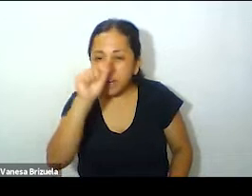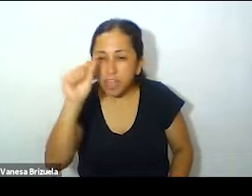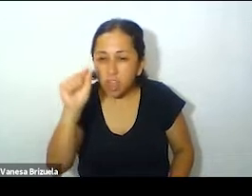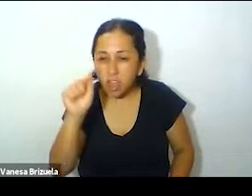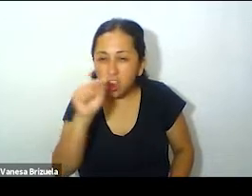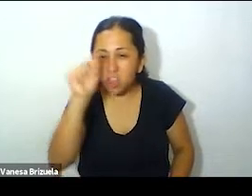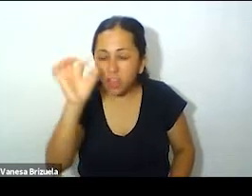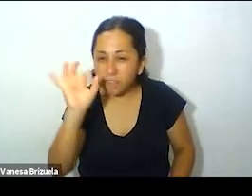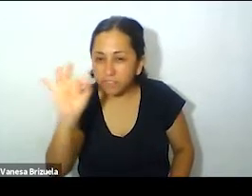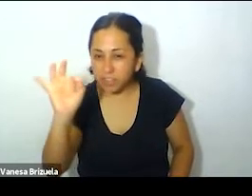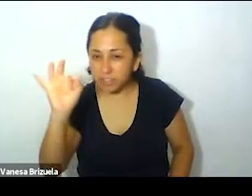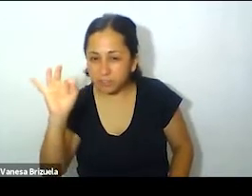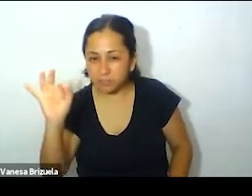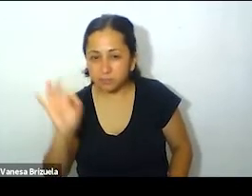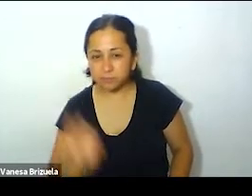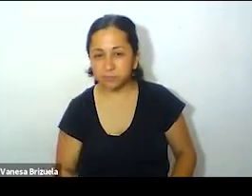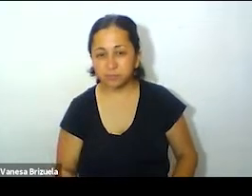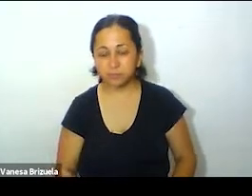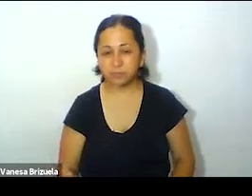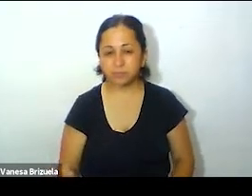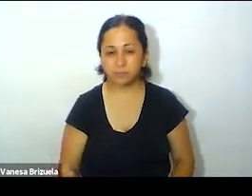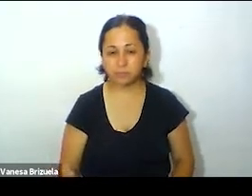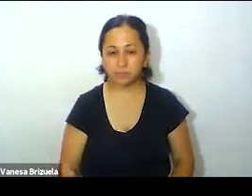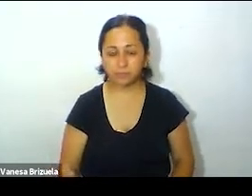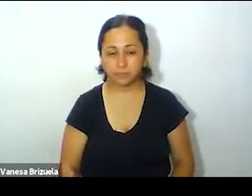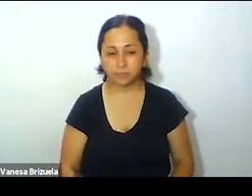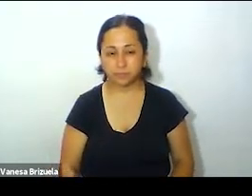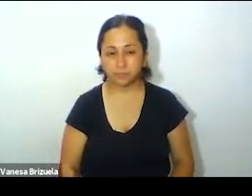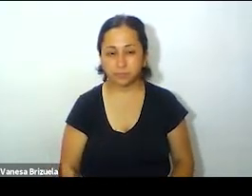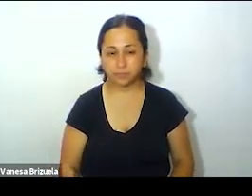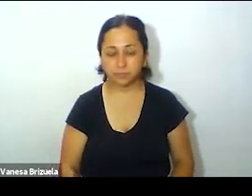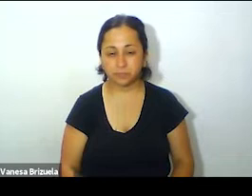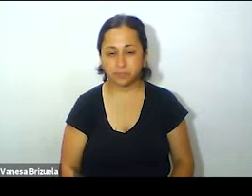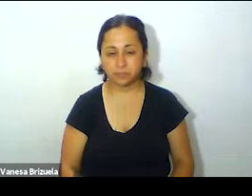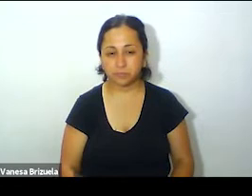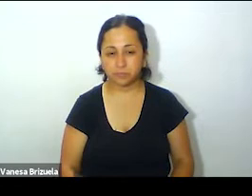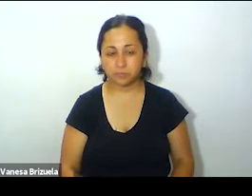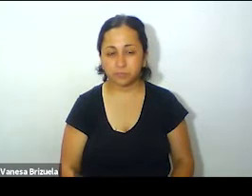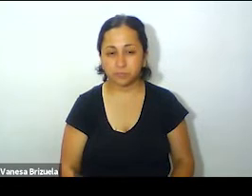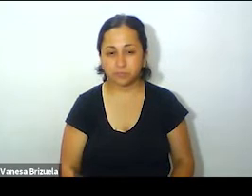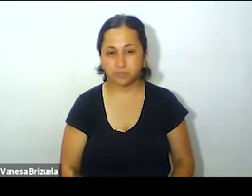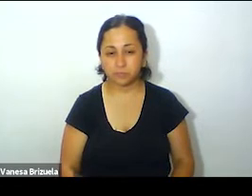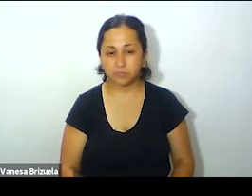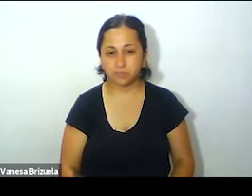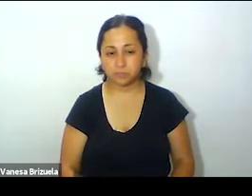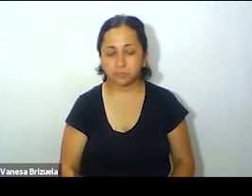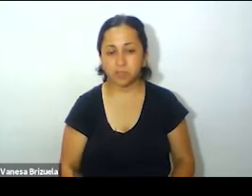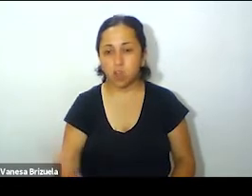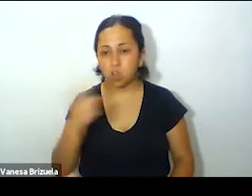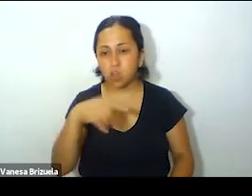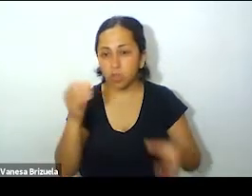son redonditas. Hay fuentes así, más redondas, más alargadas, y